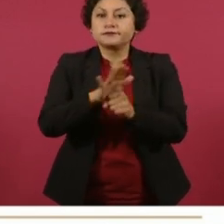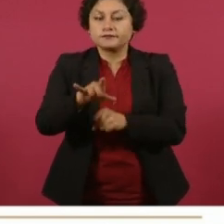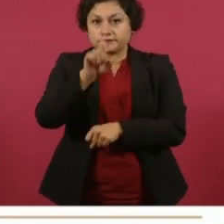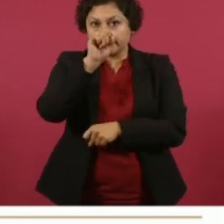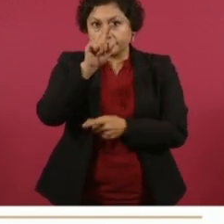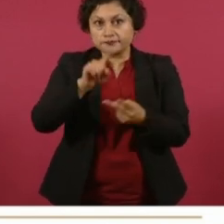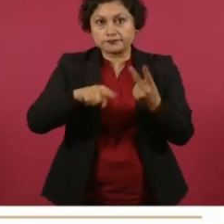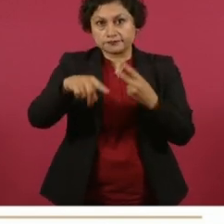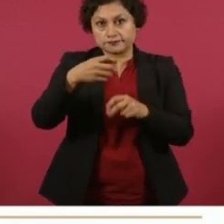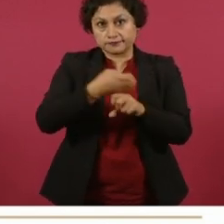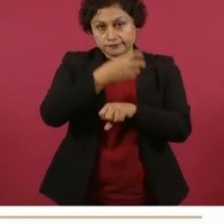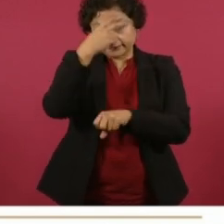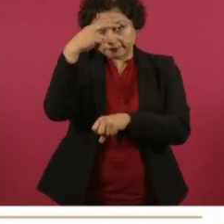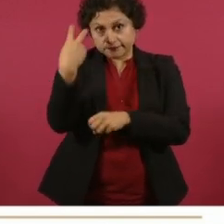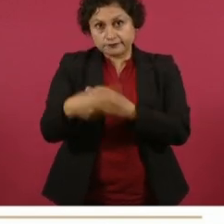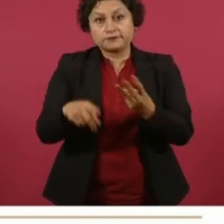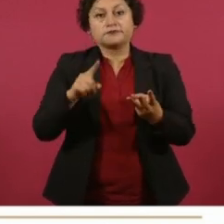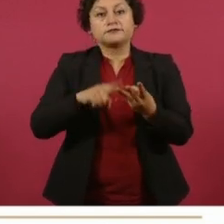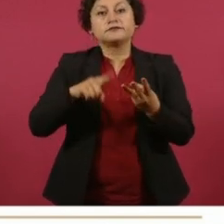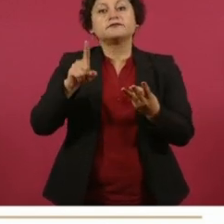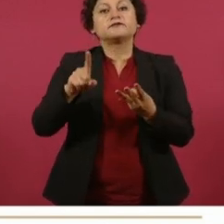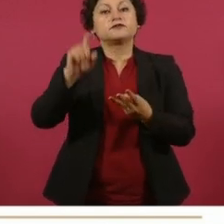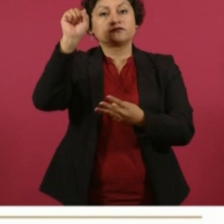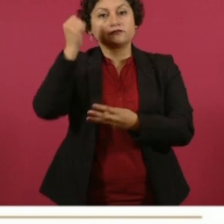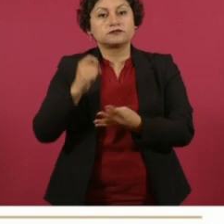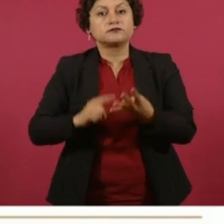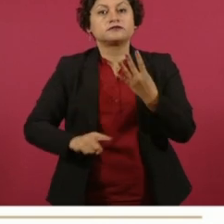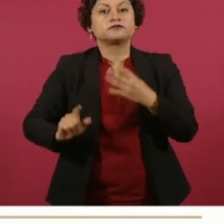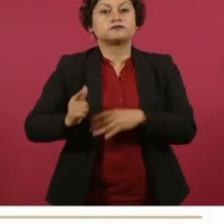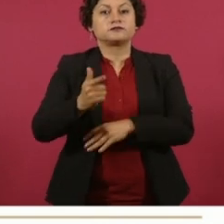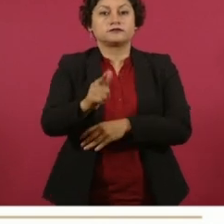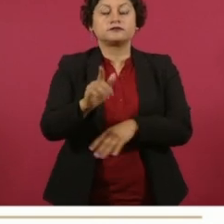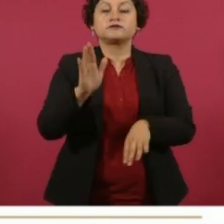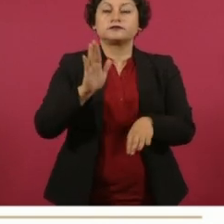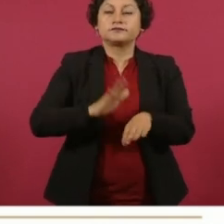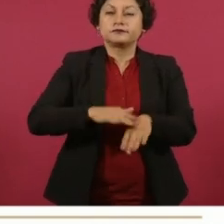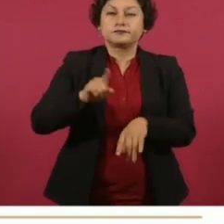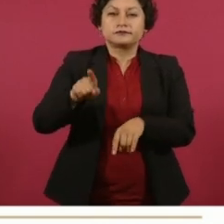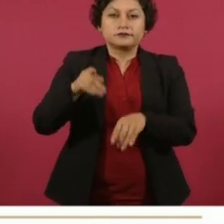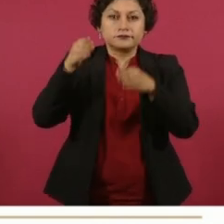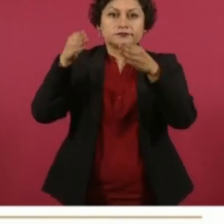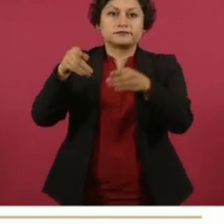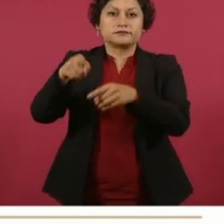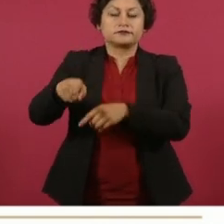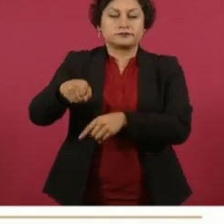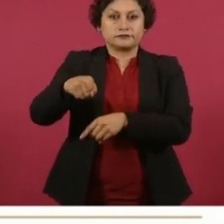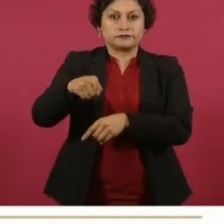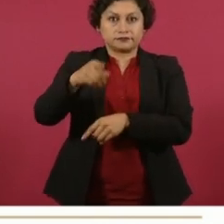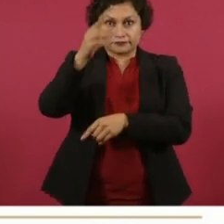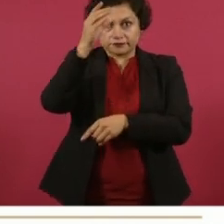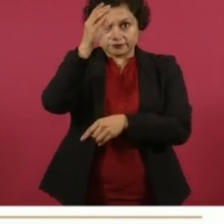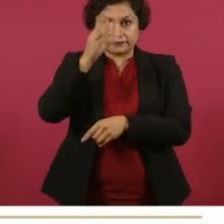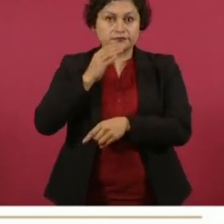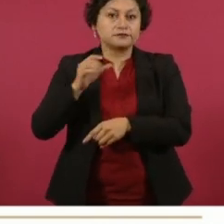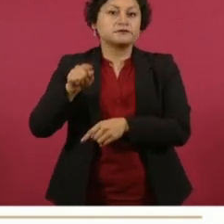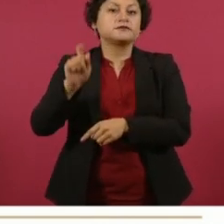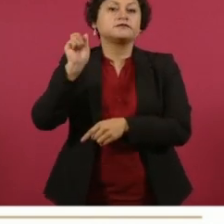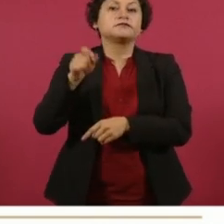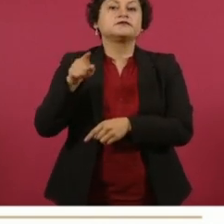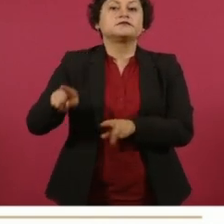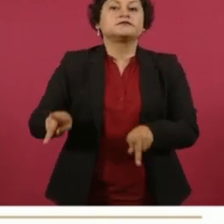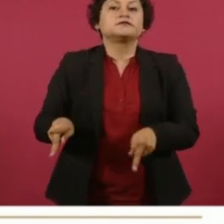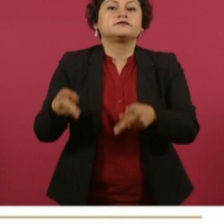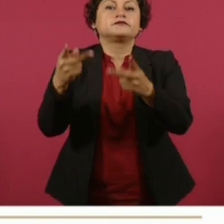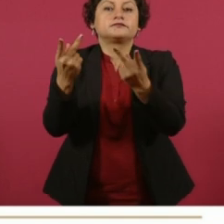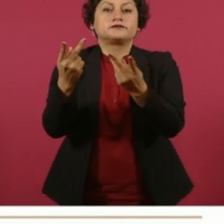Sinaloa y Guanajuato, pero sobre todo en el municipio de Allende, en Coahuila, donde la empresa Sociedad Cooperativa dio el litro de